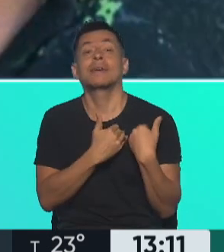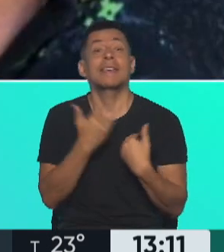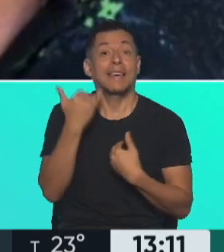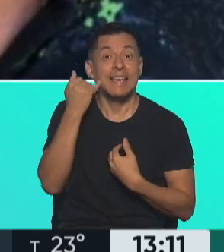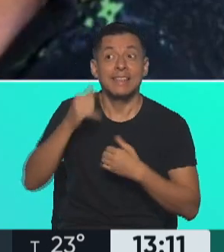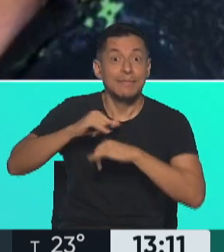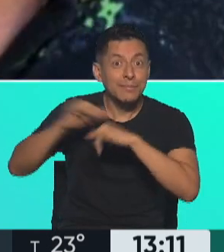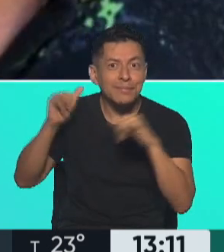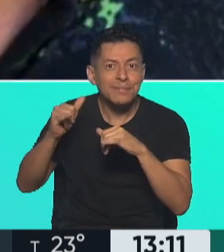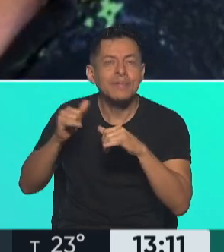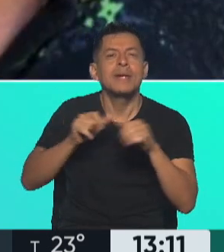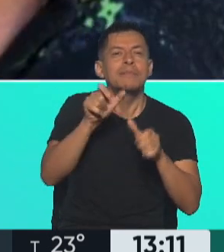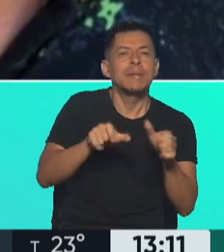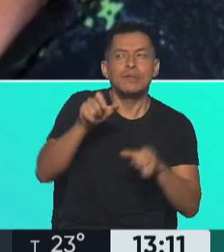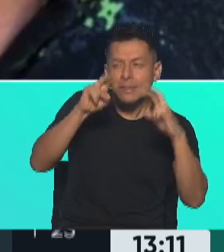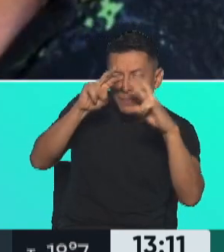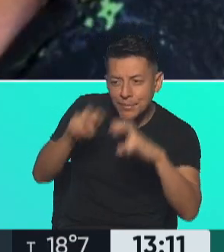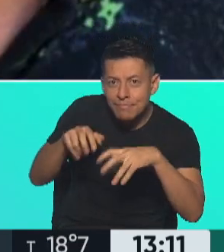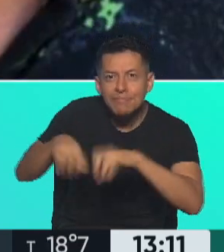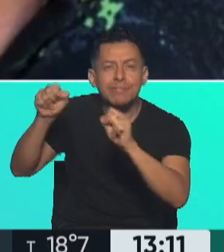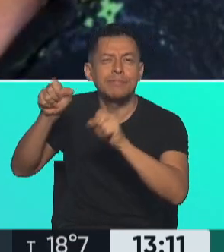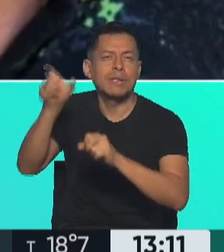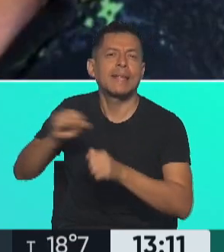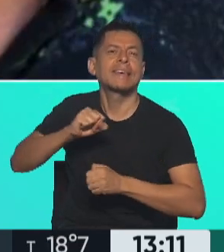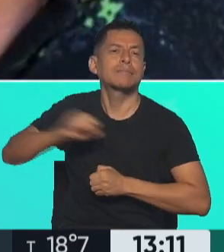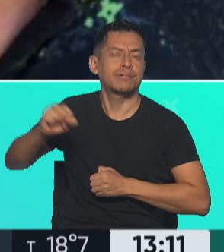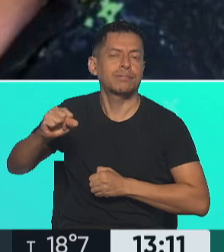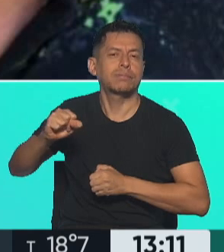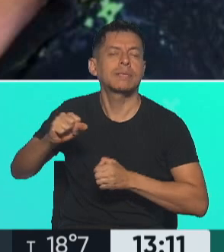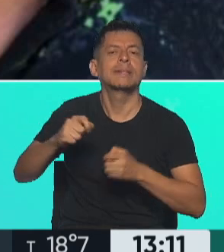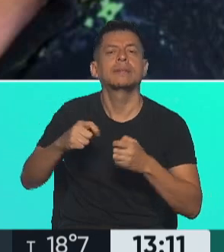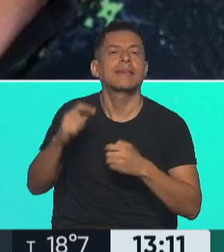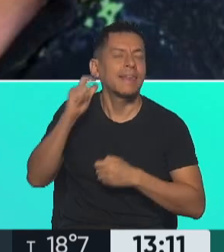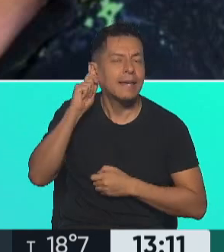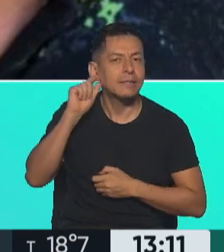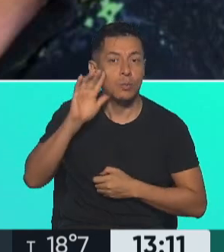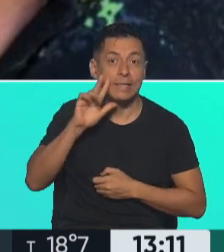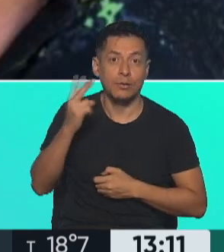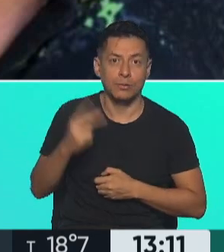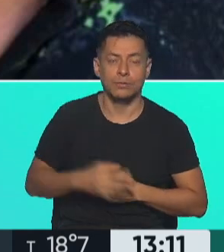transmisiones, los investigadores pudieron dar con el presunto estafador de 52 años.